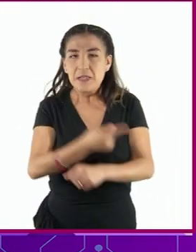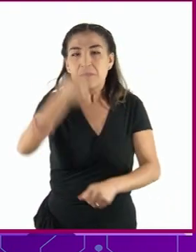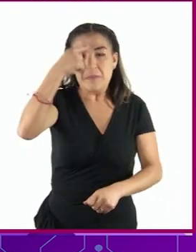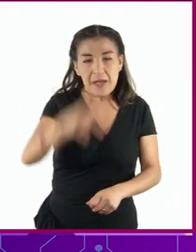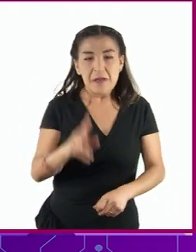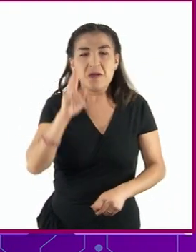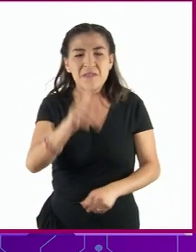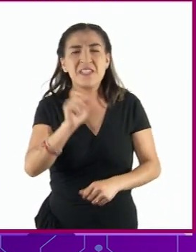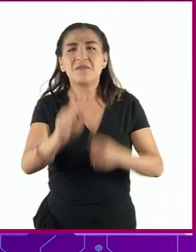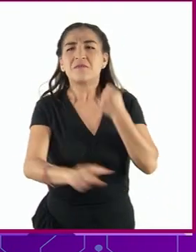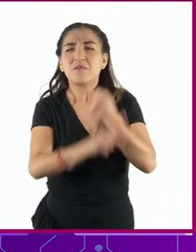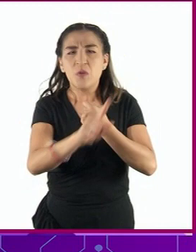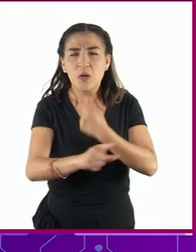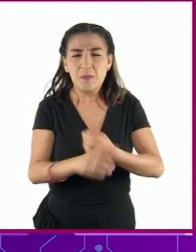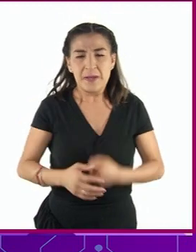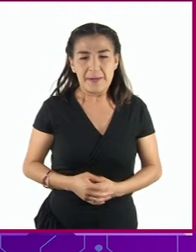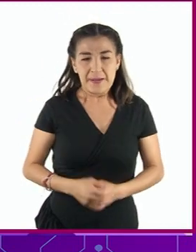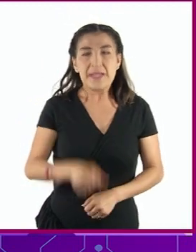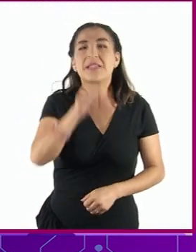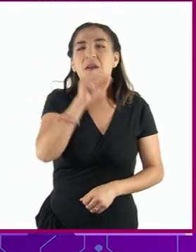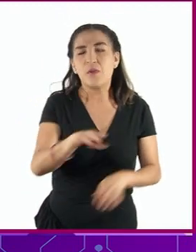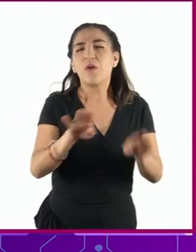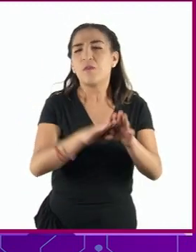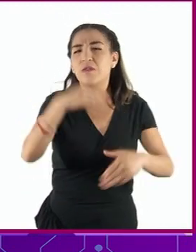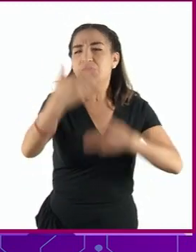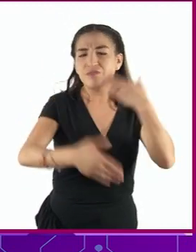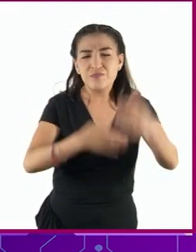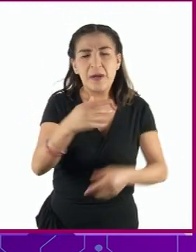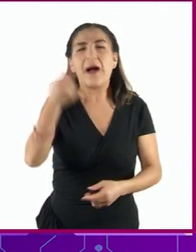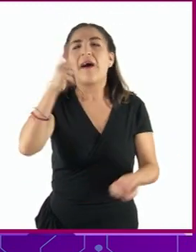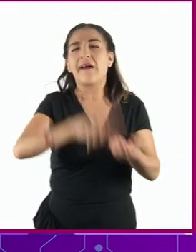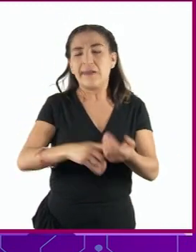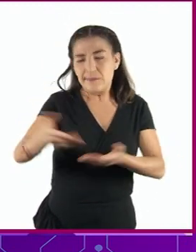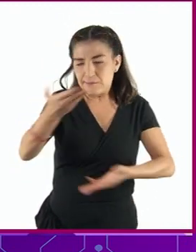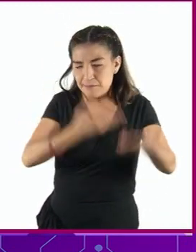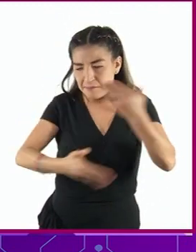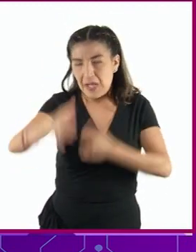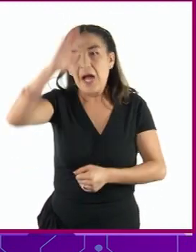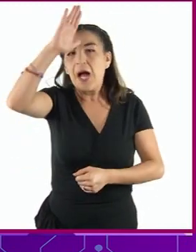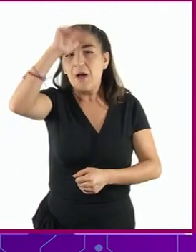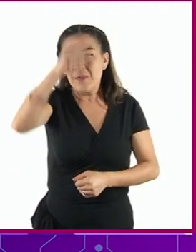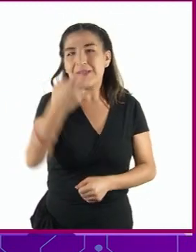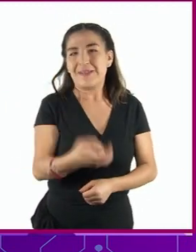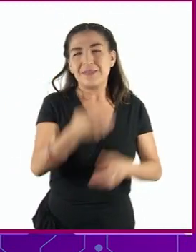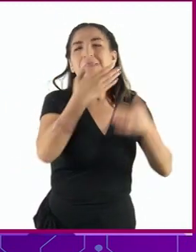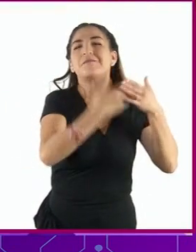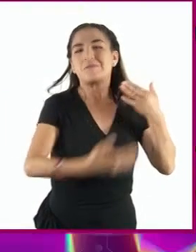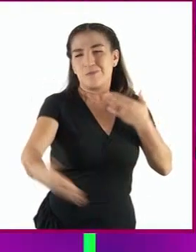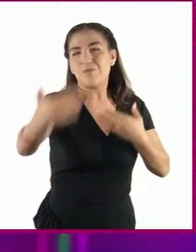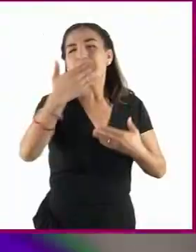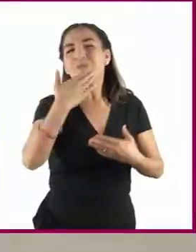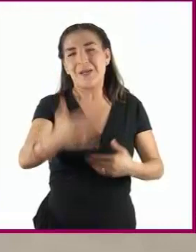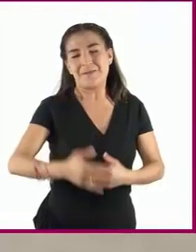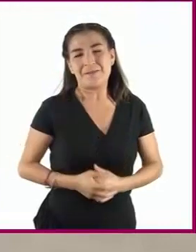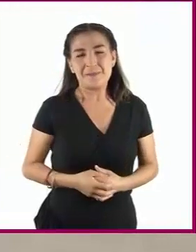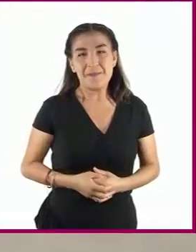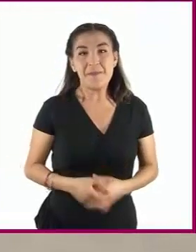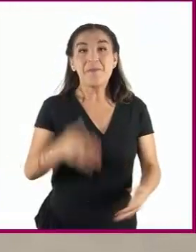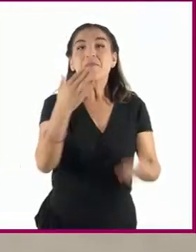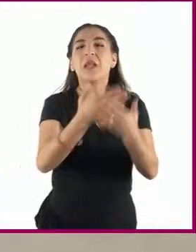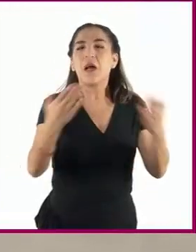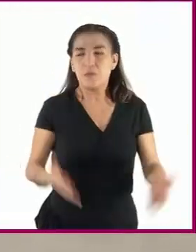tensión. Así pudieron reconciliarse y establecer acuerdos sobre lo que harían en adelante.